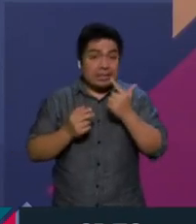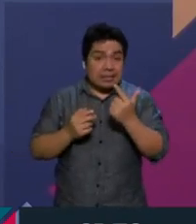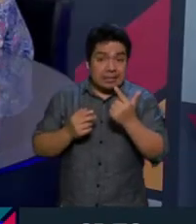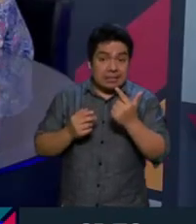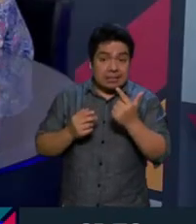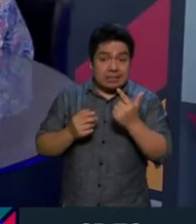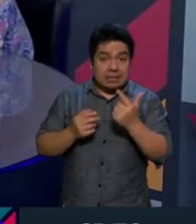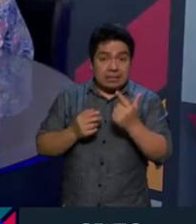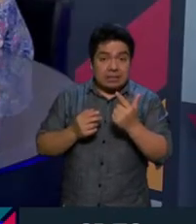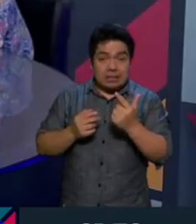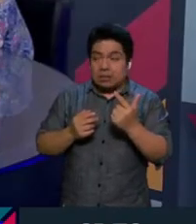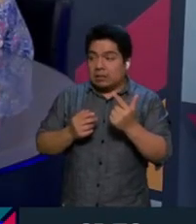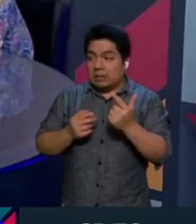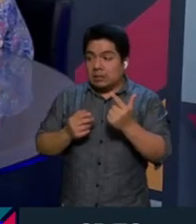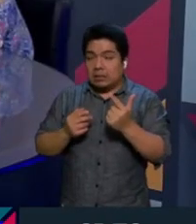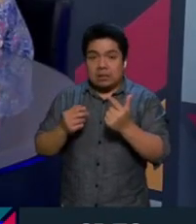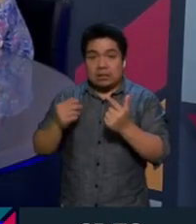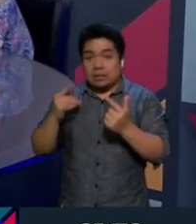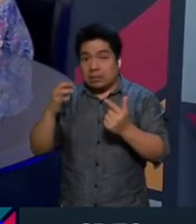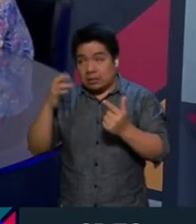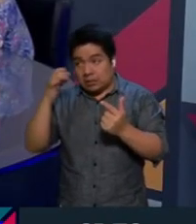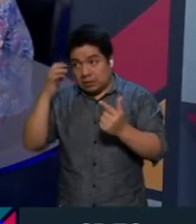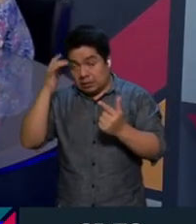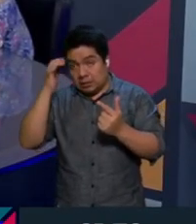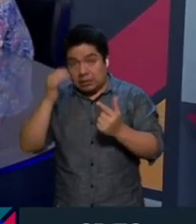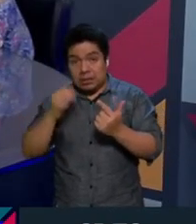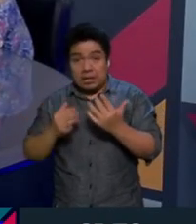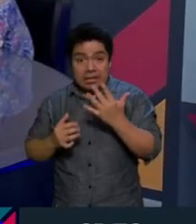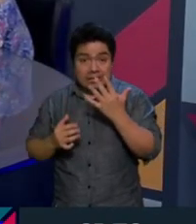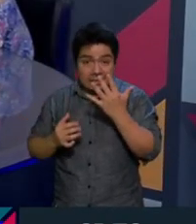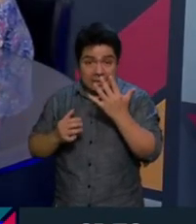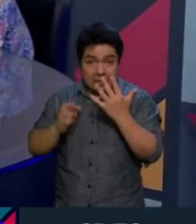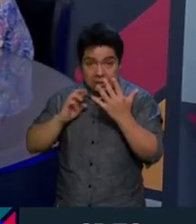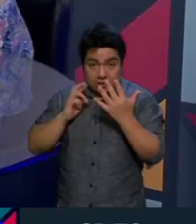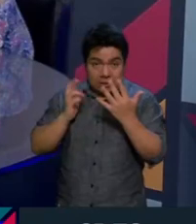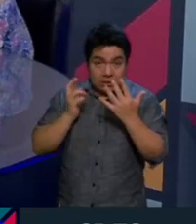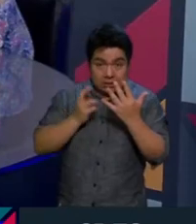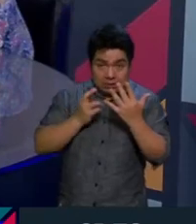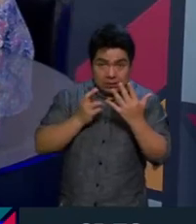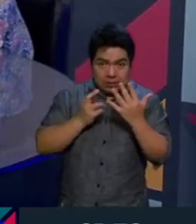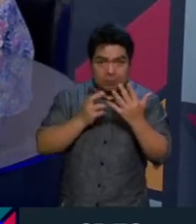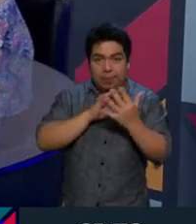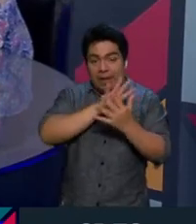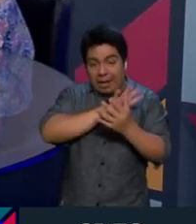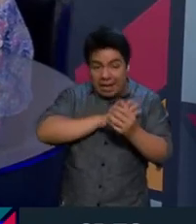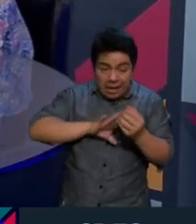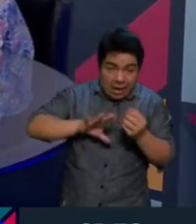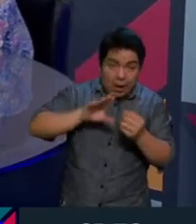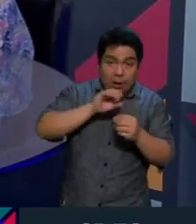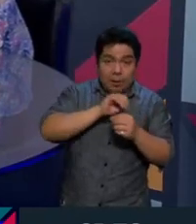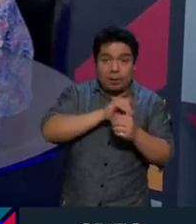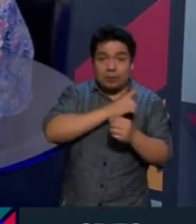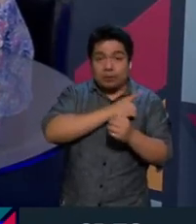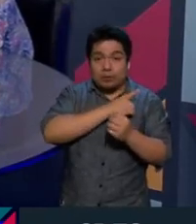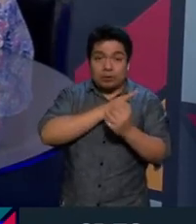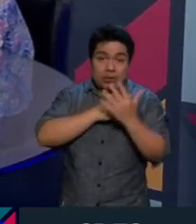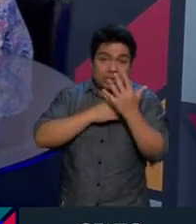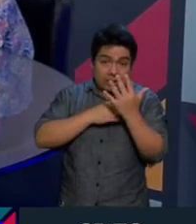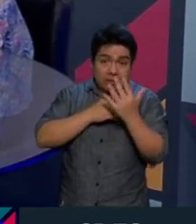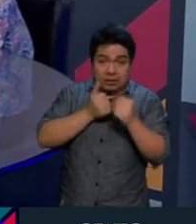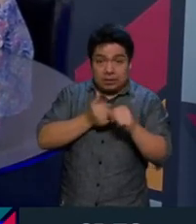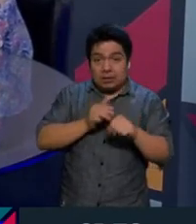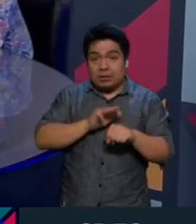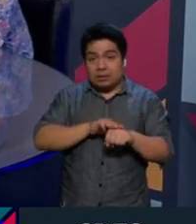Después de que Taboada solo realizó 5 sesiones ordinarias en toda su administración,